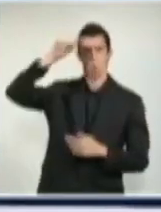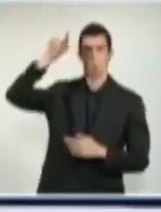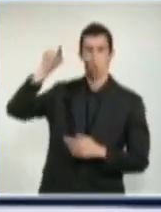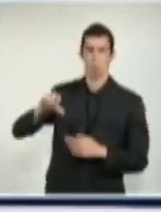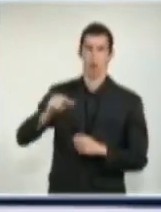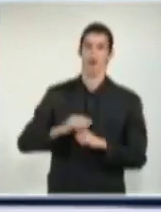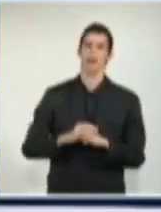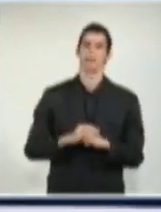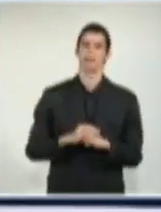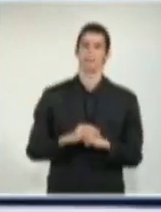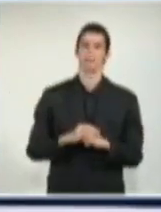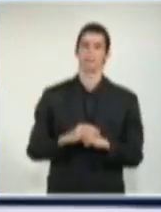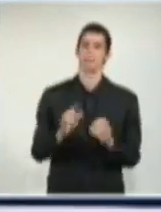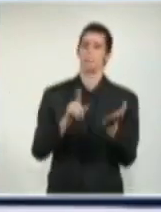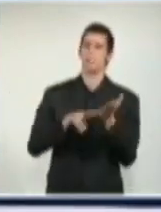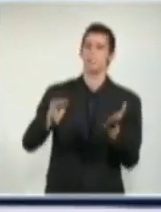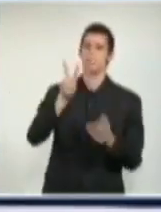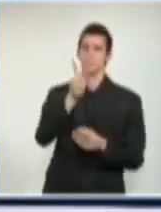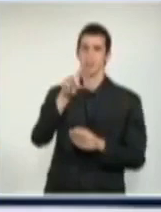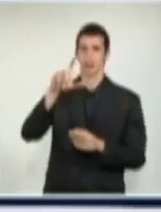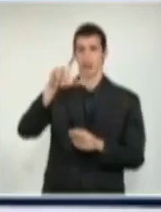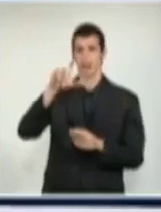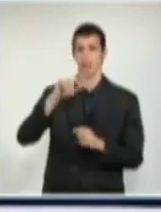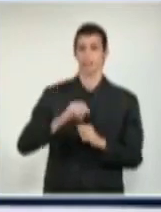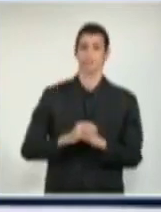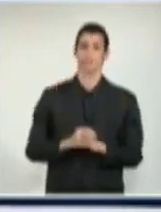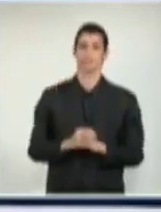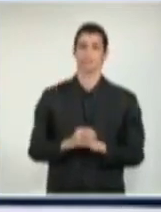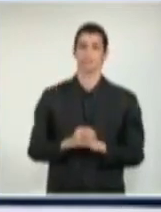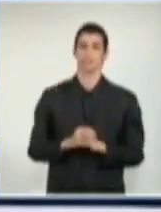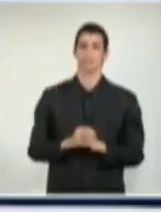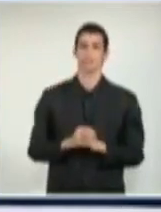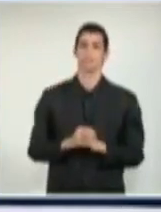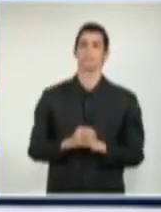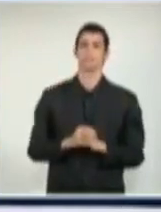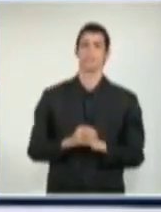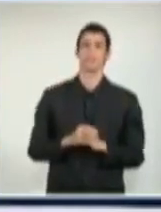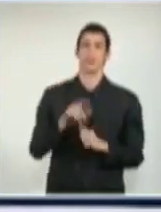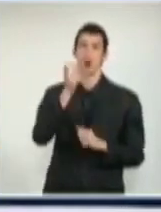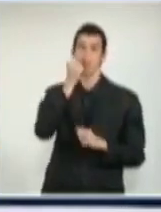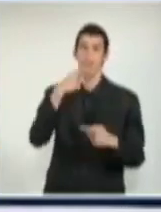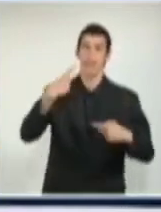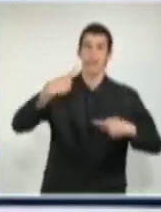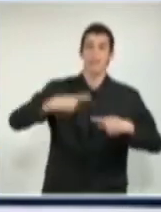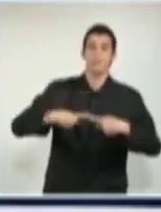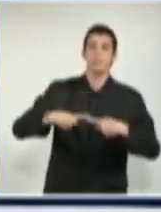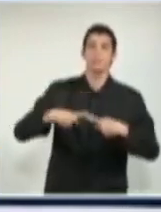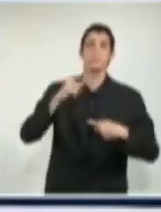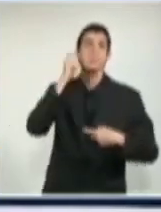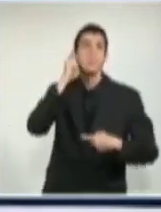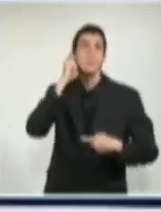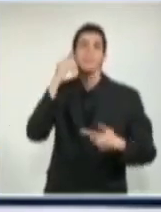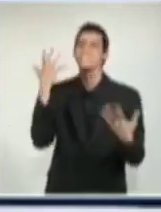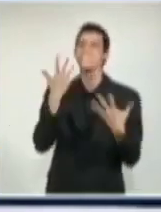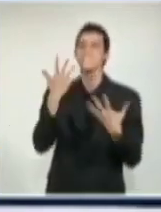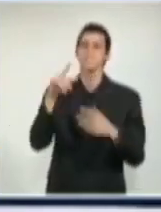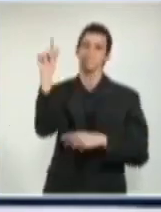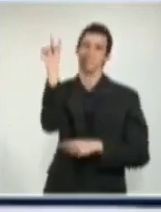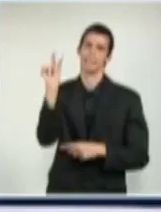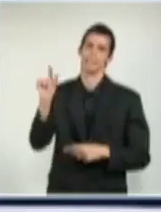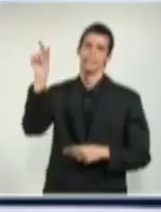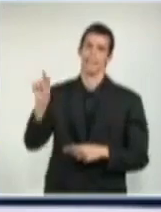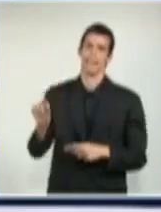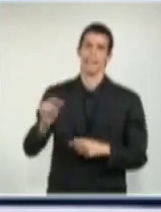esposo de una ciudadana boliviana radicada en milán región de lombardía italia la cual ingresó al país el pasado